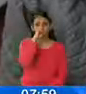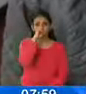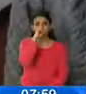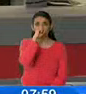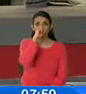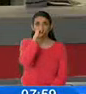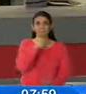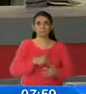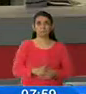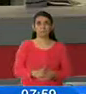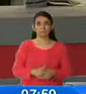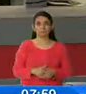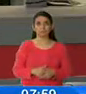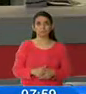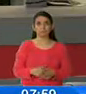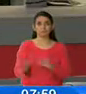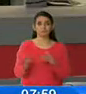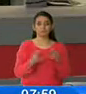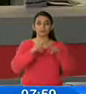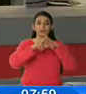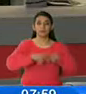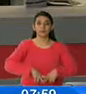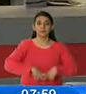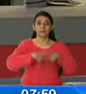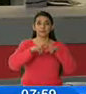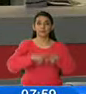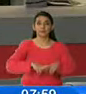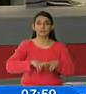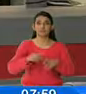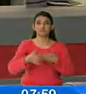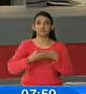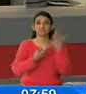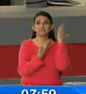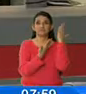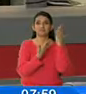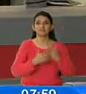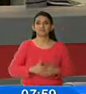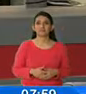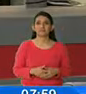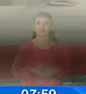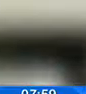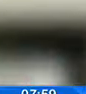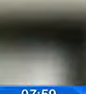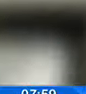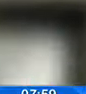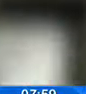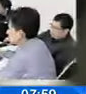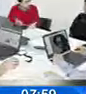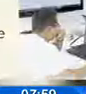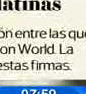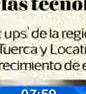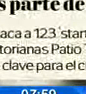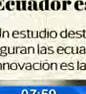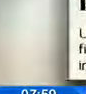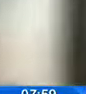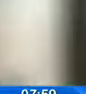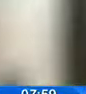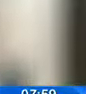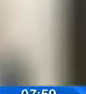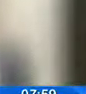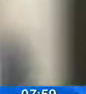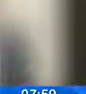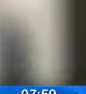Enríquez. Vamos a revisar lo que tiene el semanario Economía y Emprendimiento Líderes. Este día lunes presenta la historia